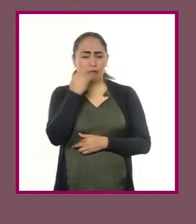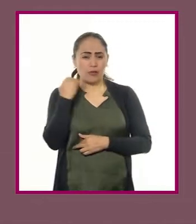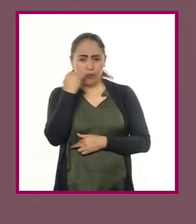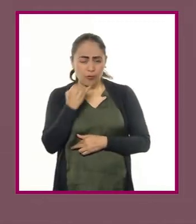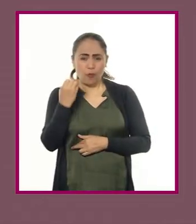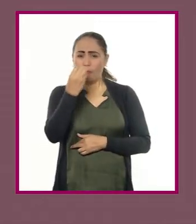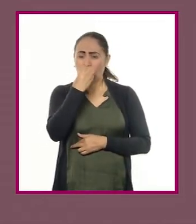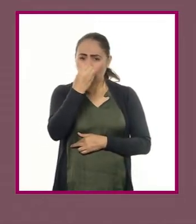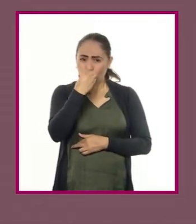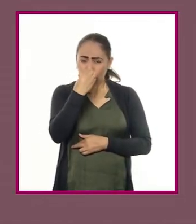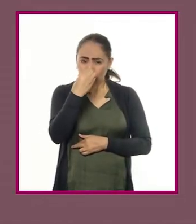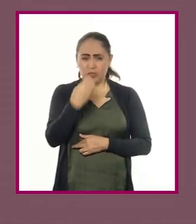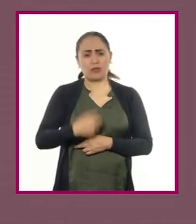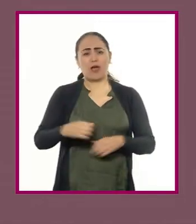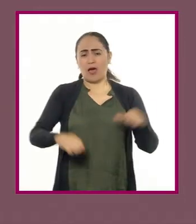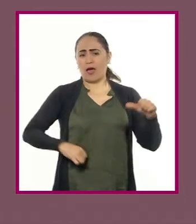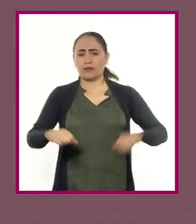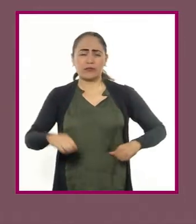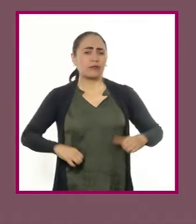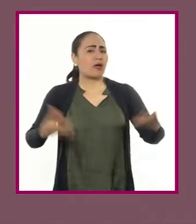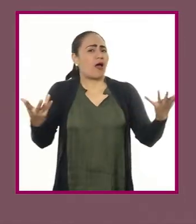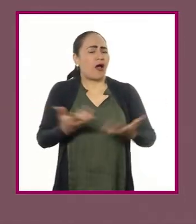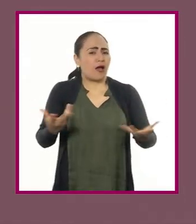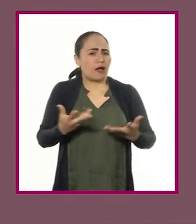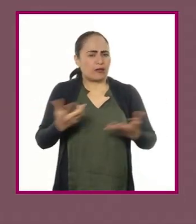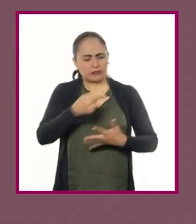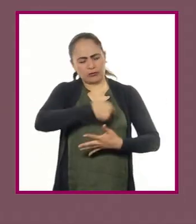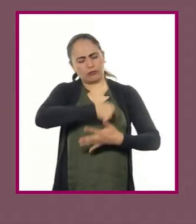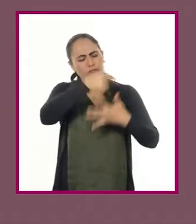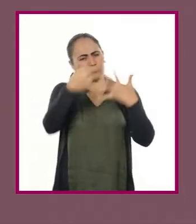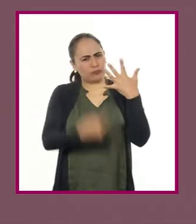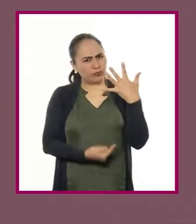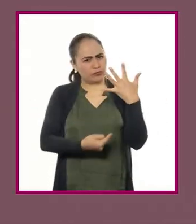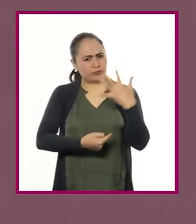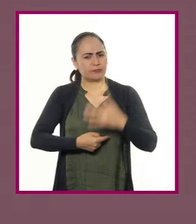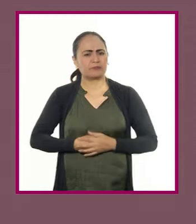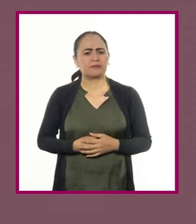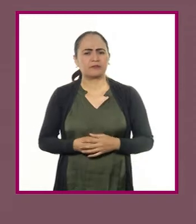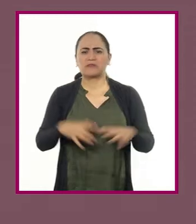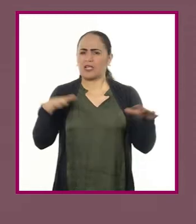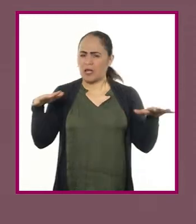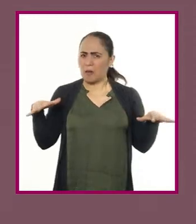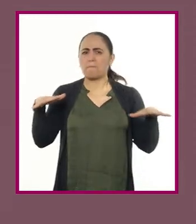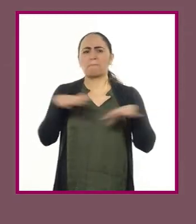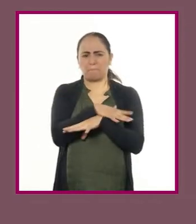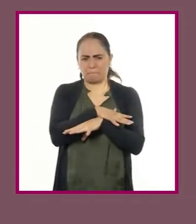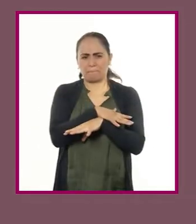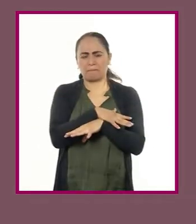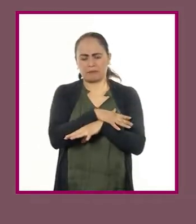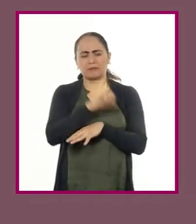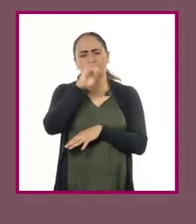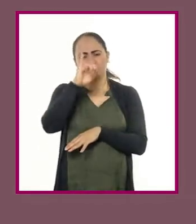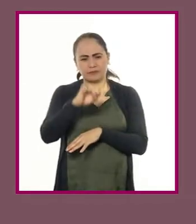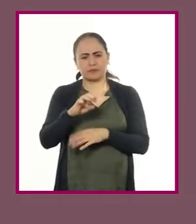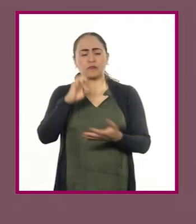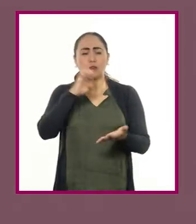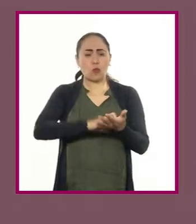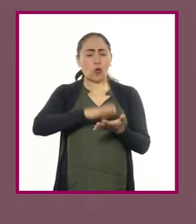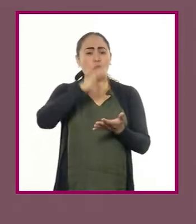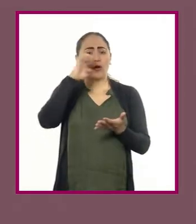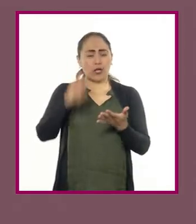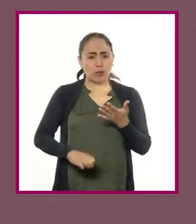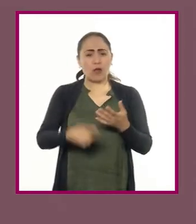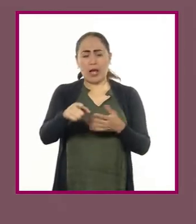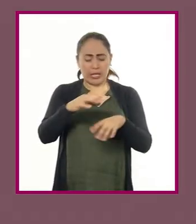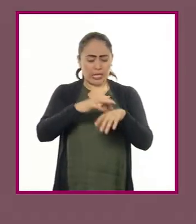comida, las actividades productivas, entre otros aspectos, cambiaron. Por ejemplo, se extendió el